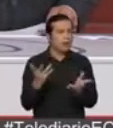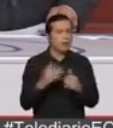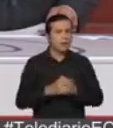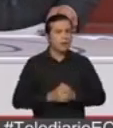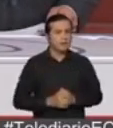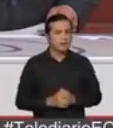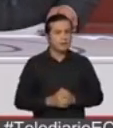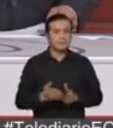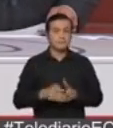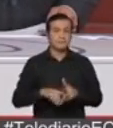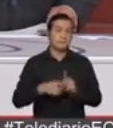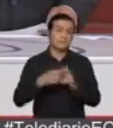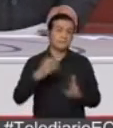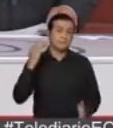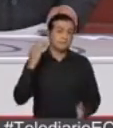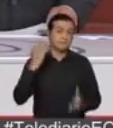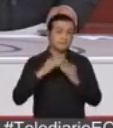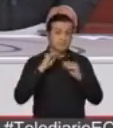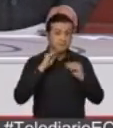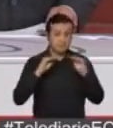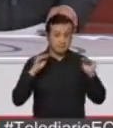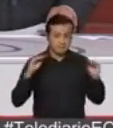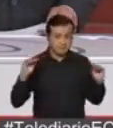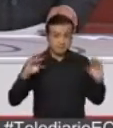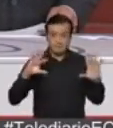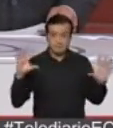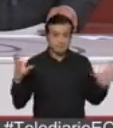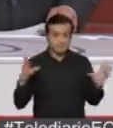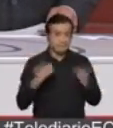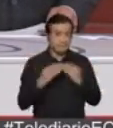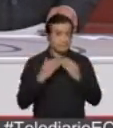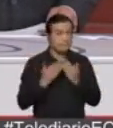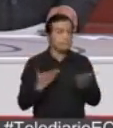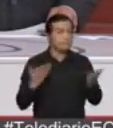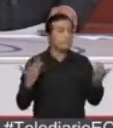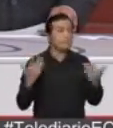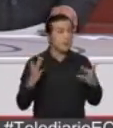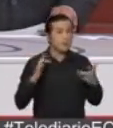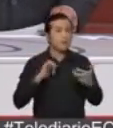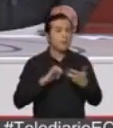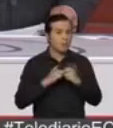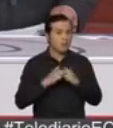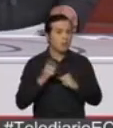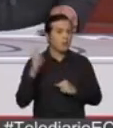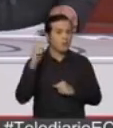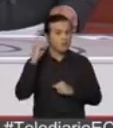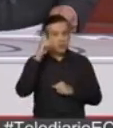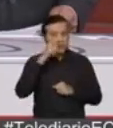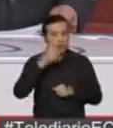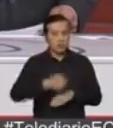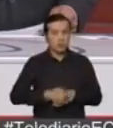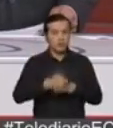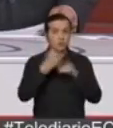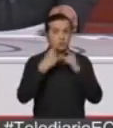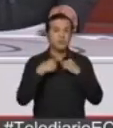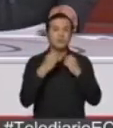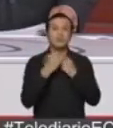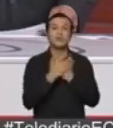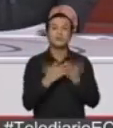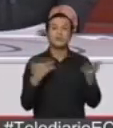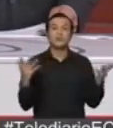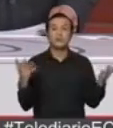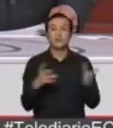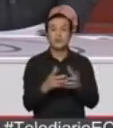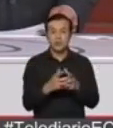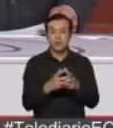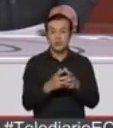Bueno, desde que empezamos a recibir notificaciones de que había problemas para el ingreso, la autorización de la